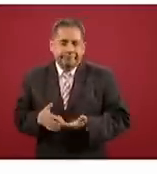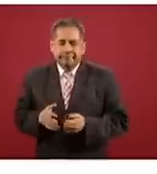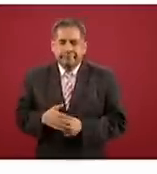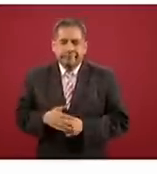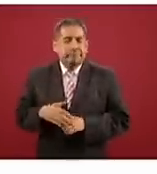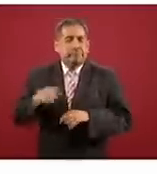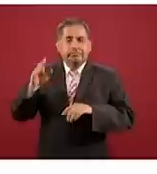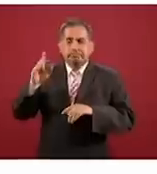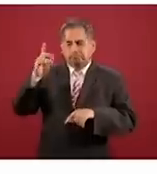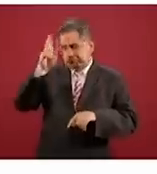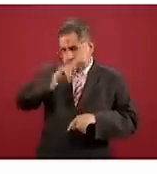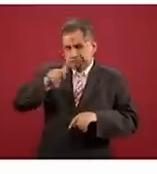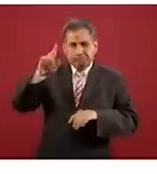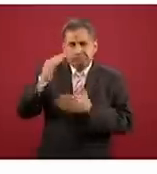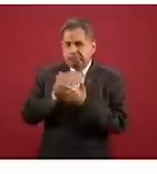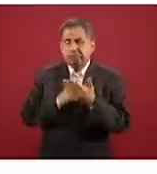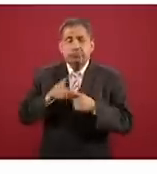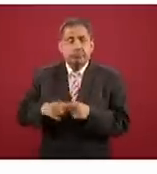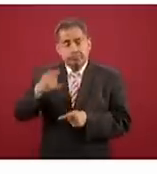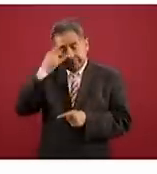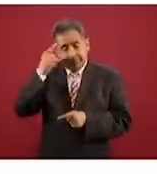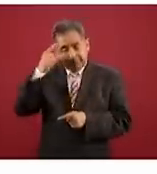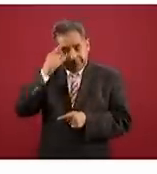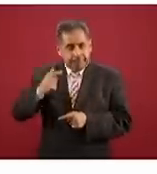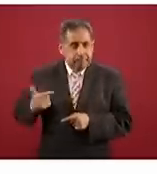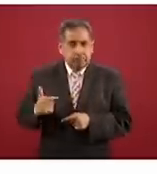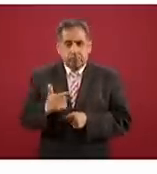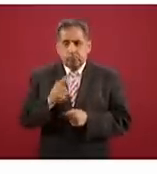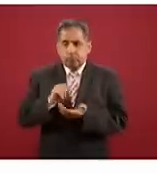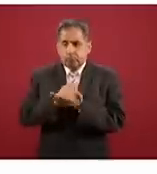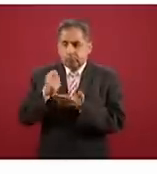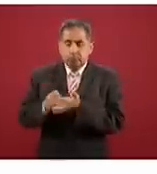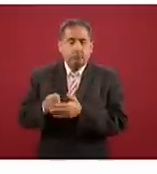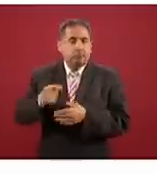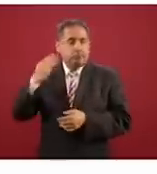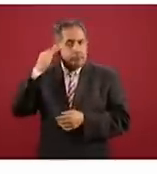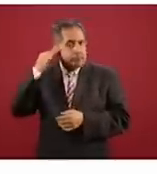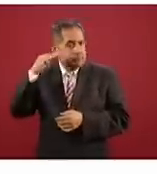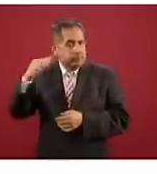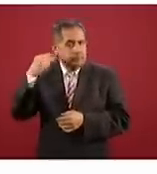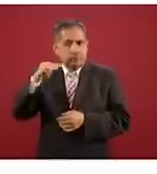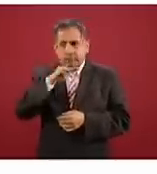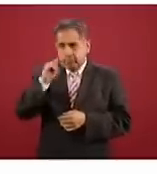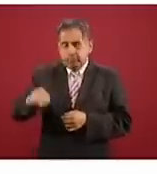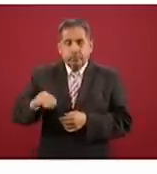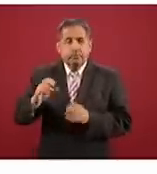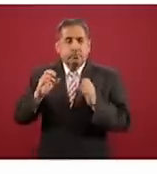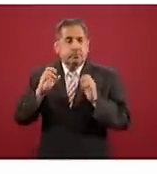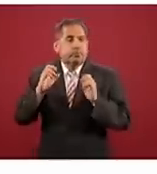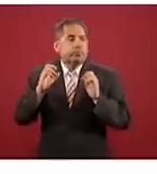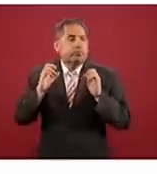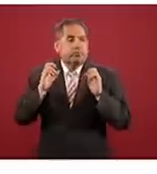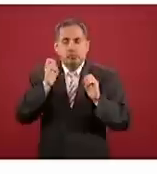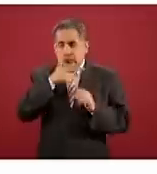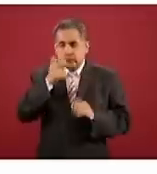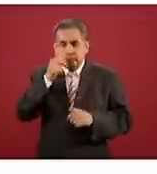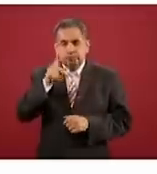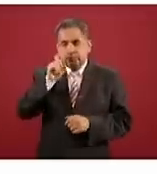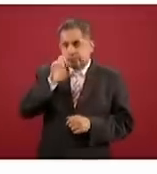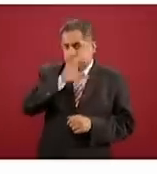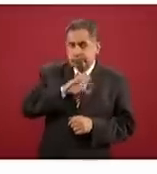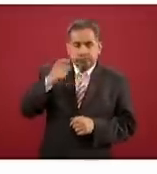es Campeche, Guanajuato, Tamaulipas, Michoacán, Chihuahua, Aguascalientes,